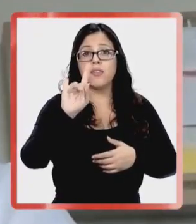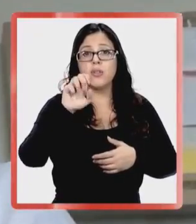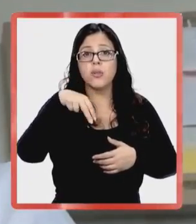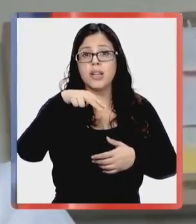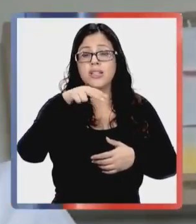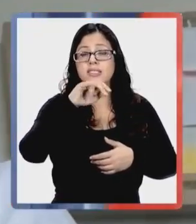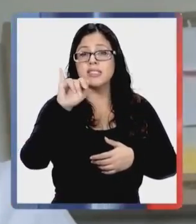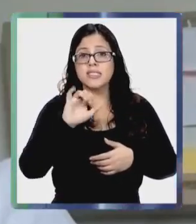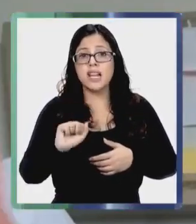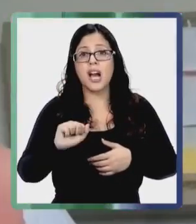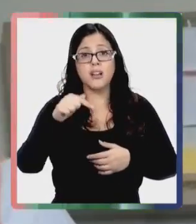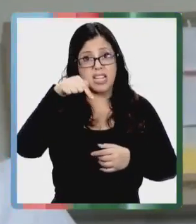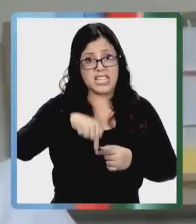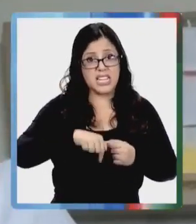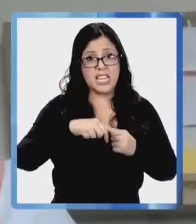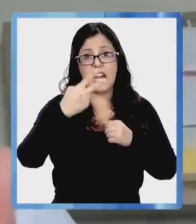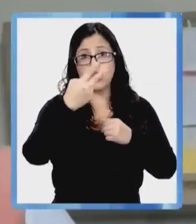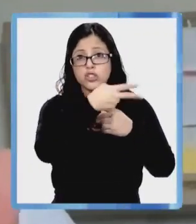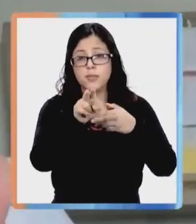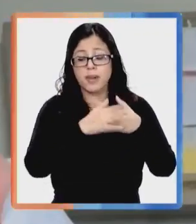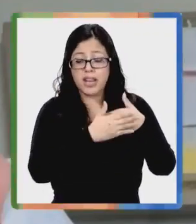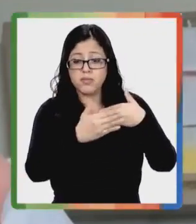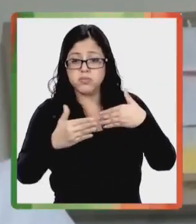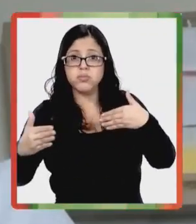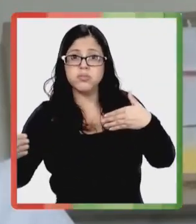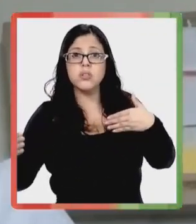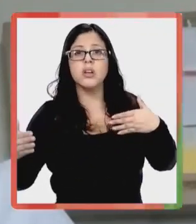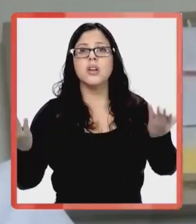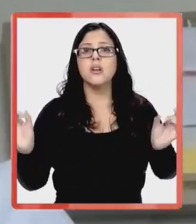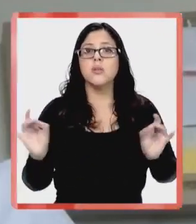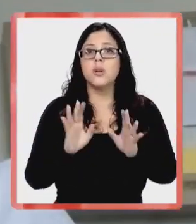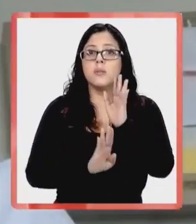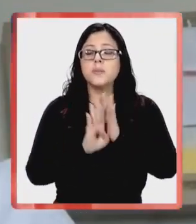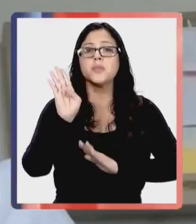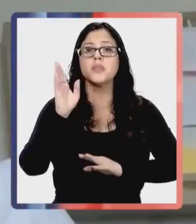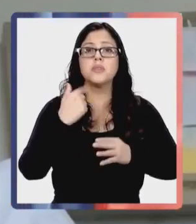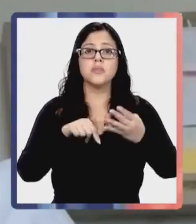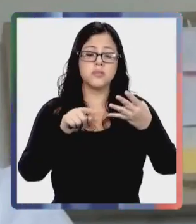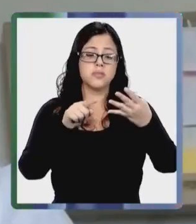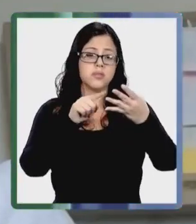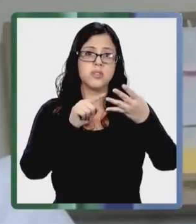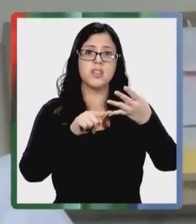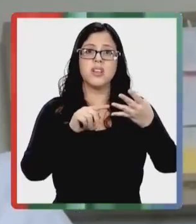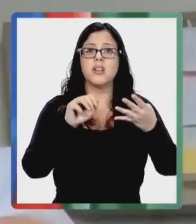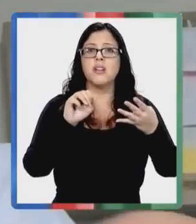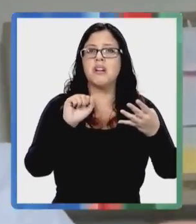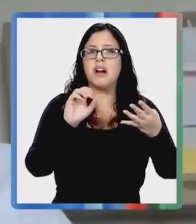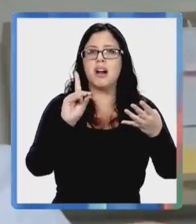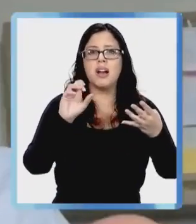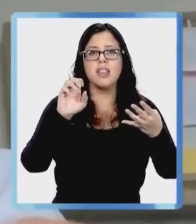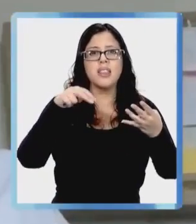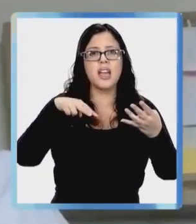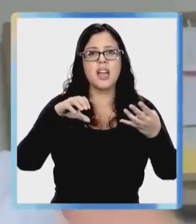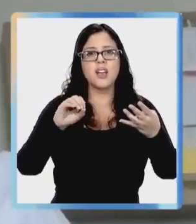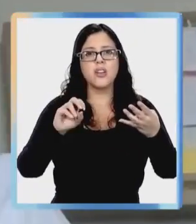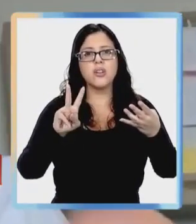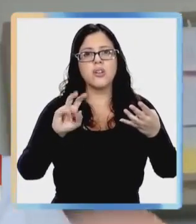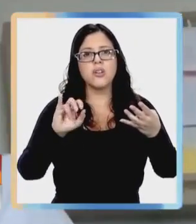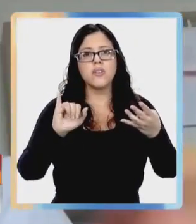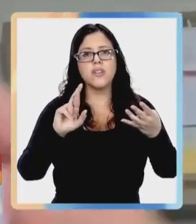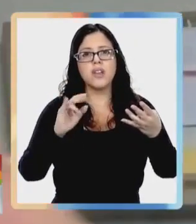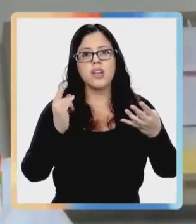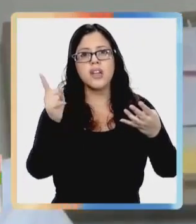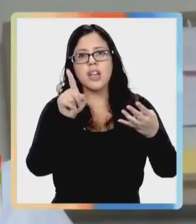tener un pic. Pero no podemos descuidarnos de los adenovirus, de los rinovirus, que producen resfrío, que aparentemente son una cosa muy